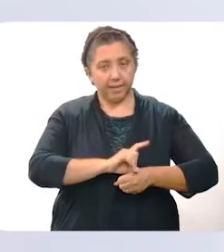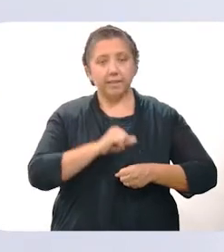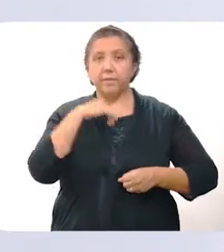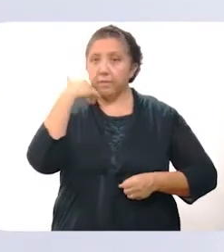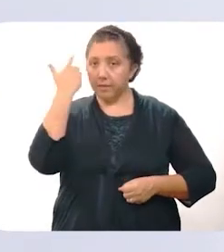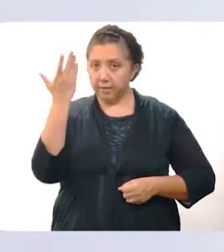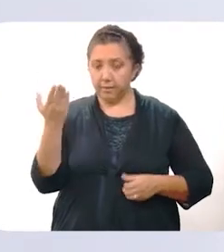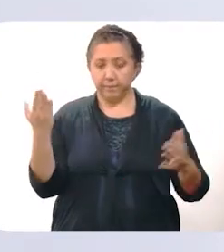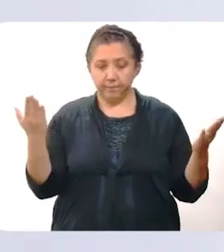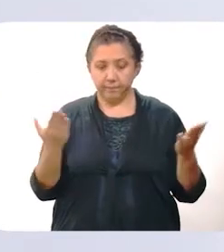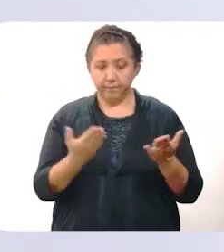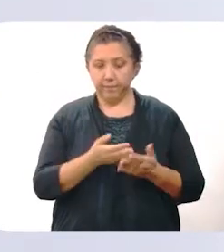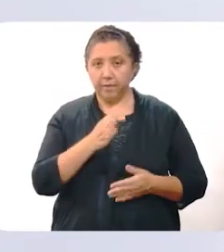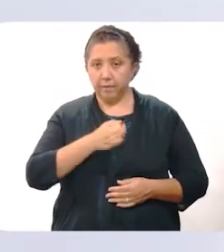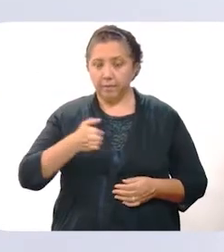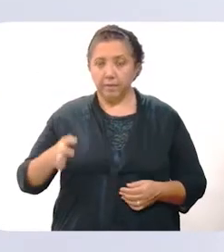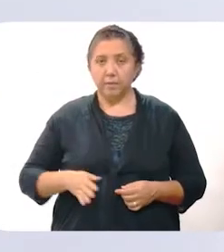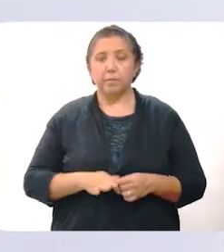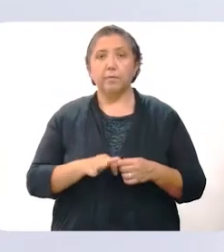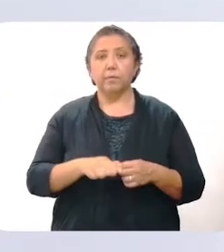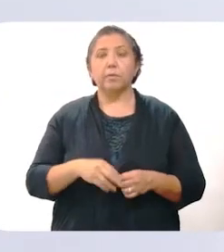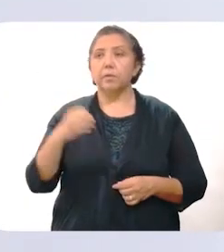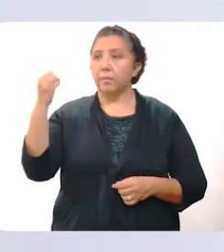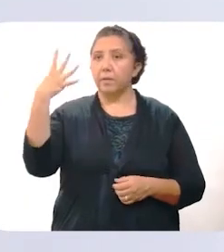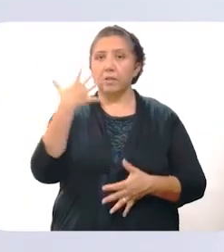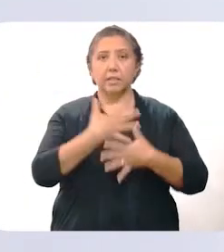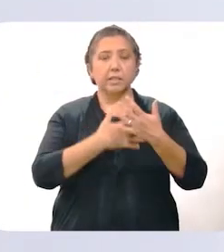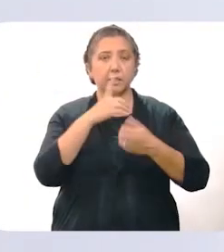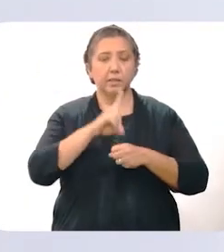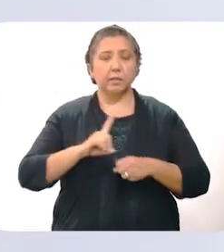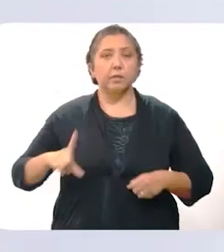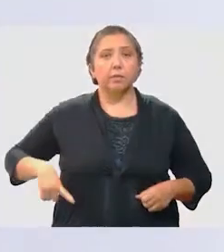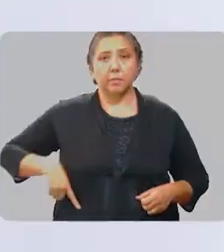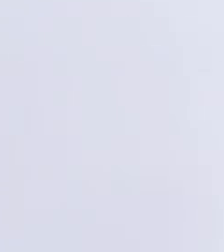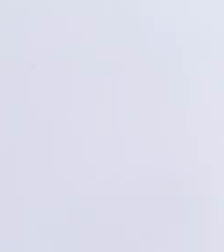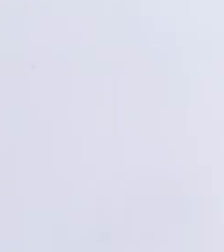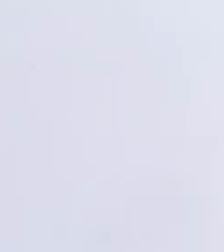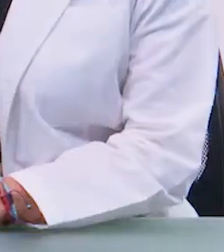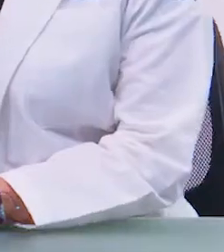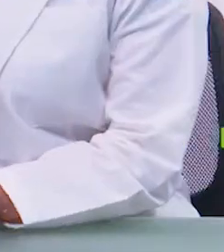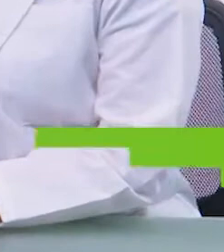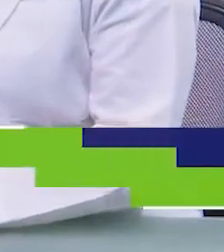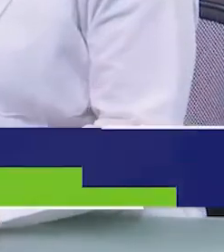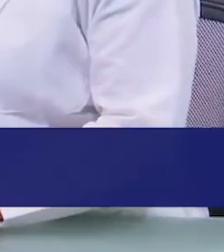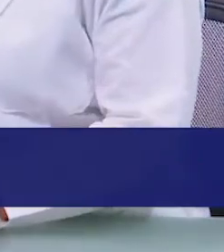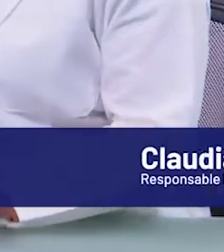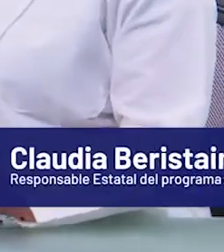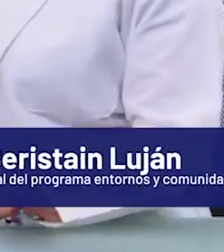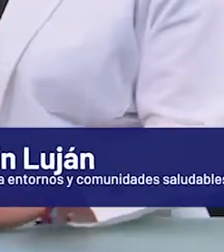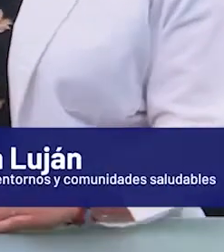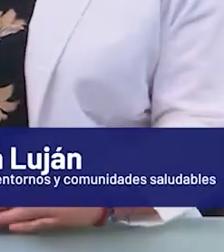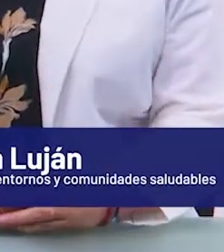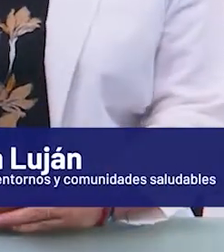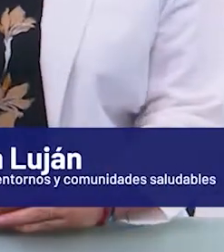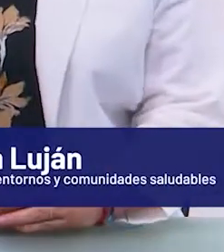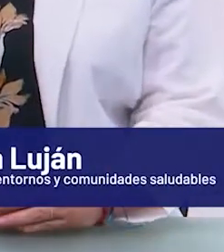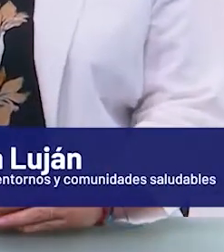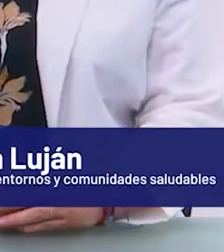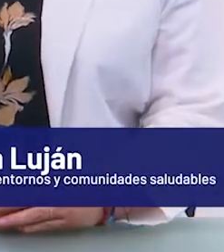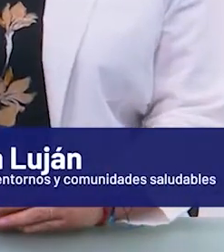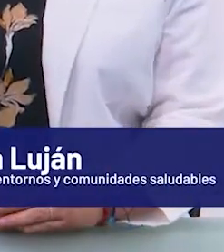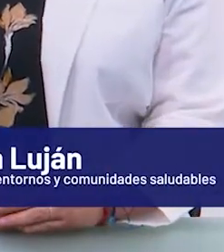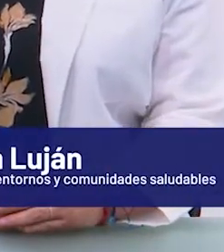la finalidad de homologar fechas de presentación con el semáforo quincenal del Gobierno federal. Este es el reporte del día de hoy, doctor. Muchas gracias, doctora.